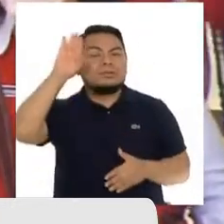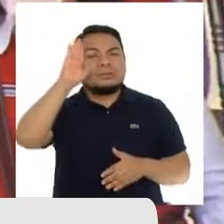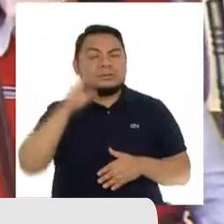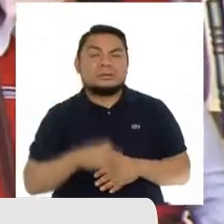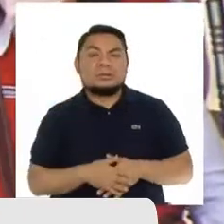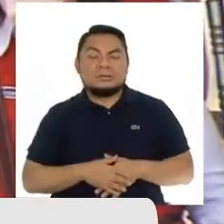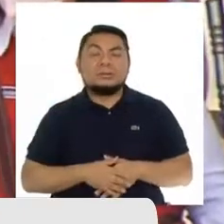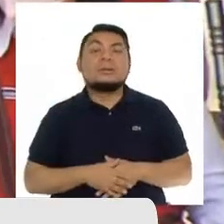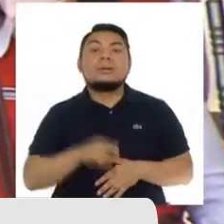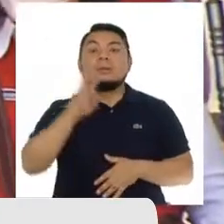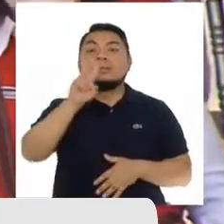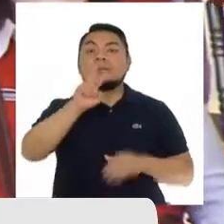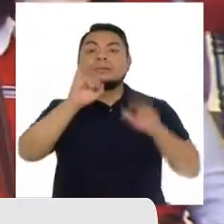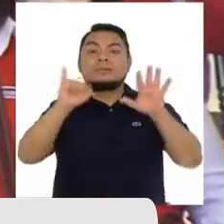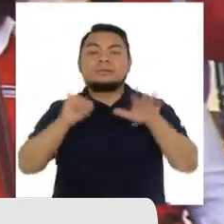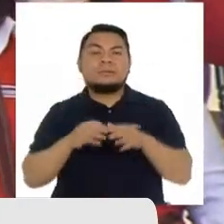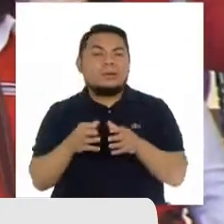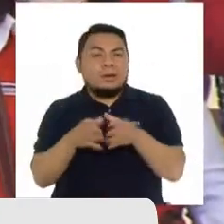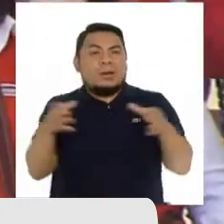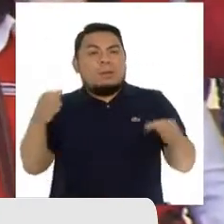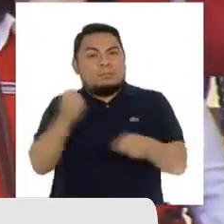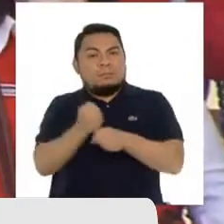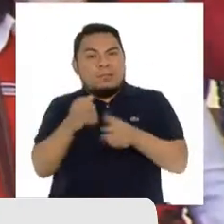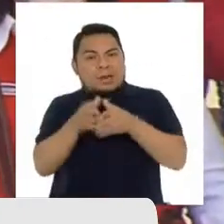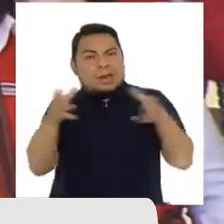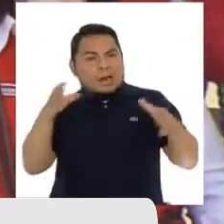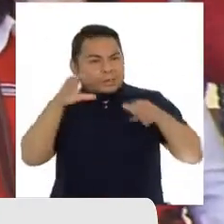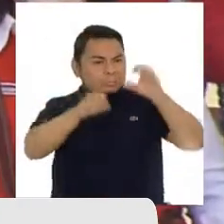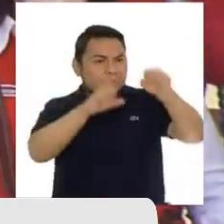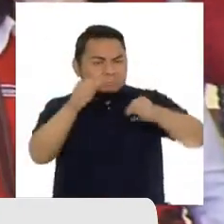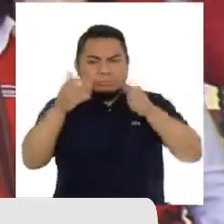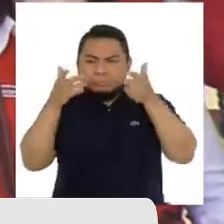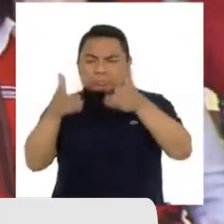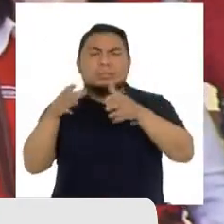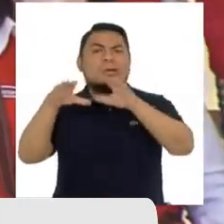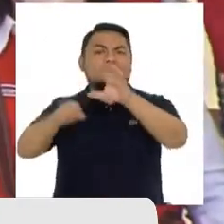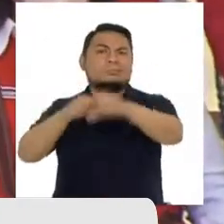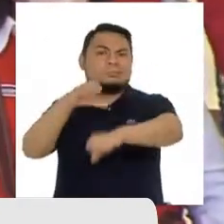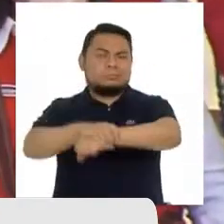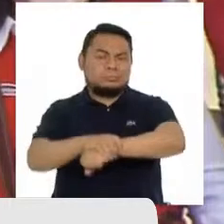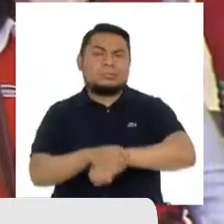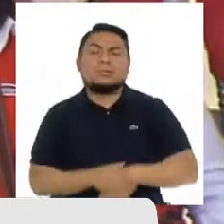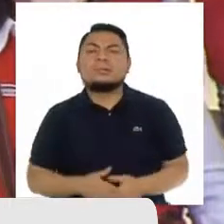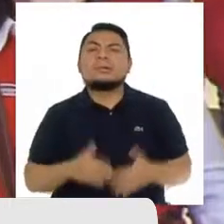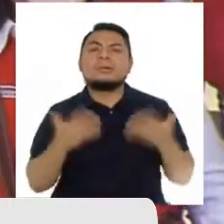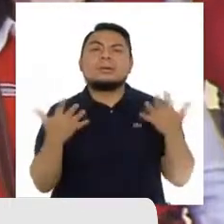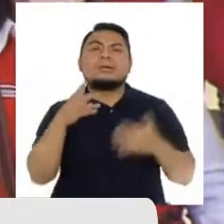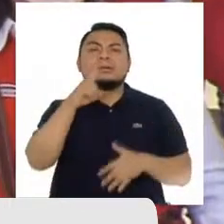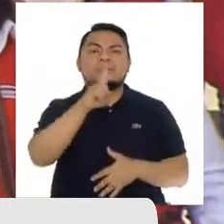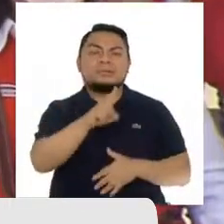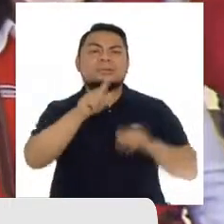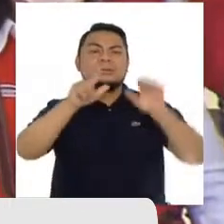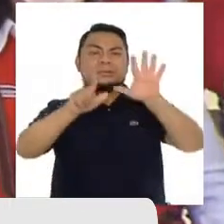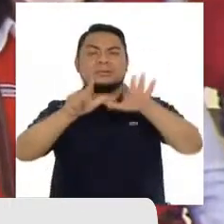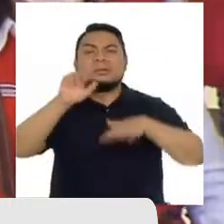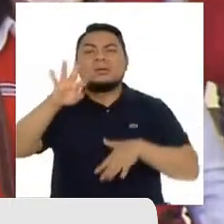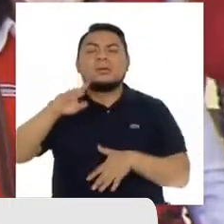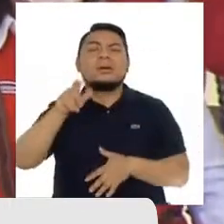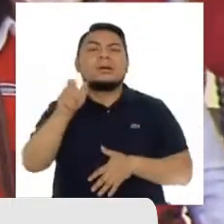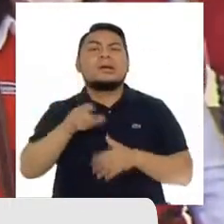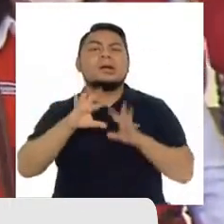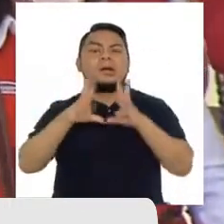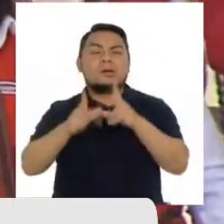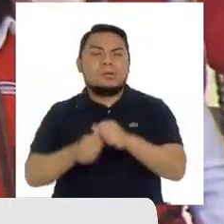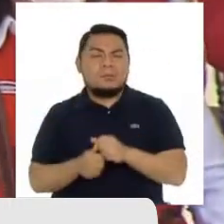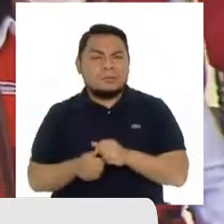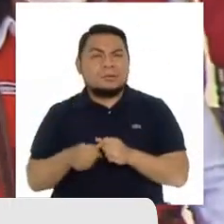y 26 megaoperativos donde capturaron a 174 delincuentes que